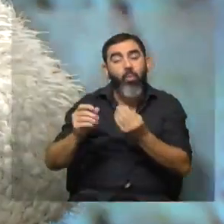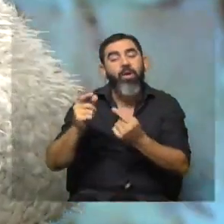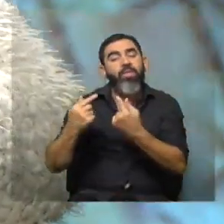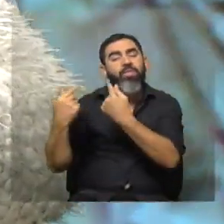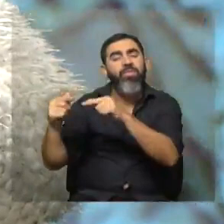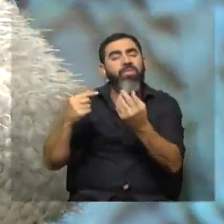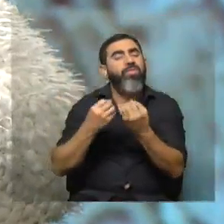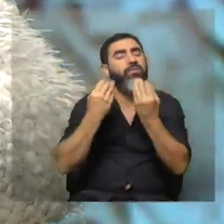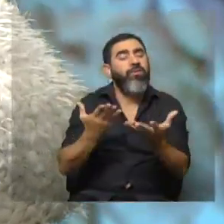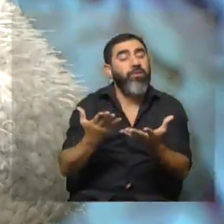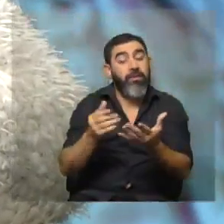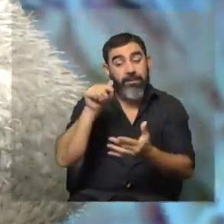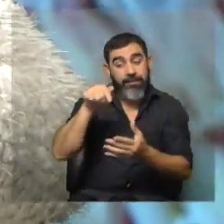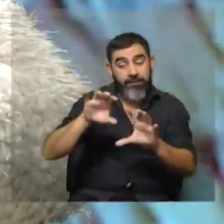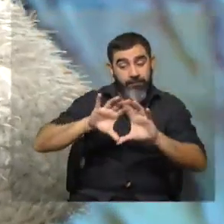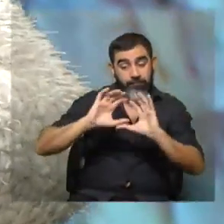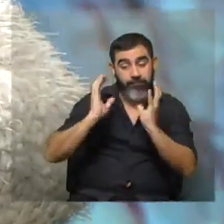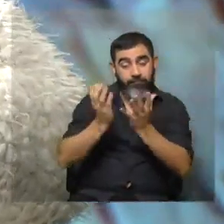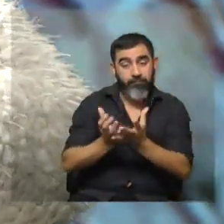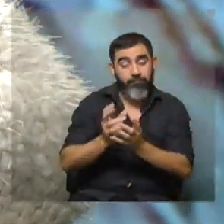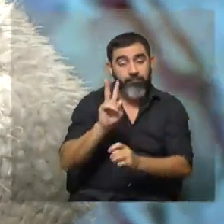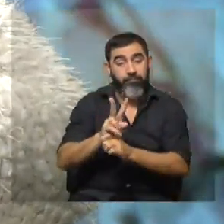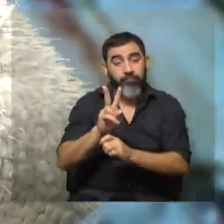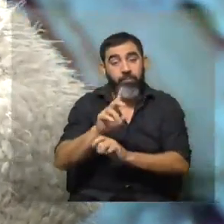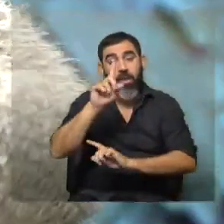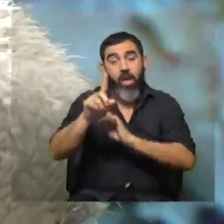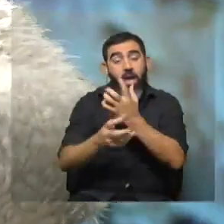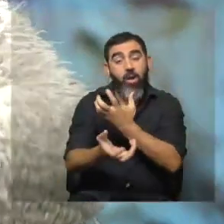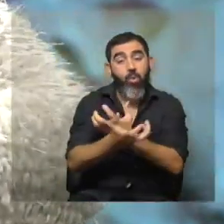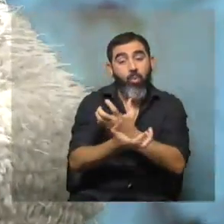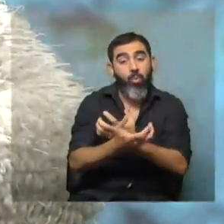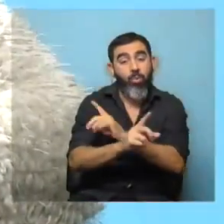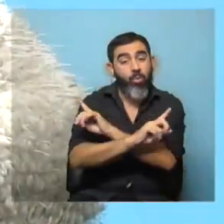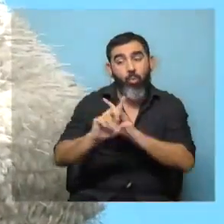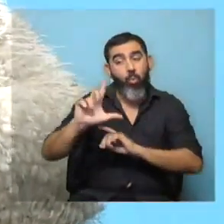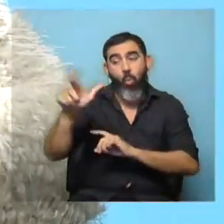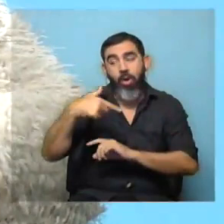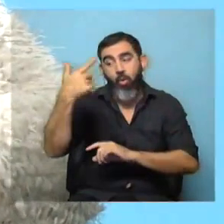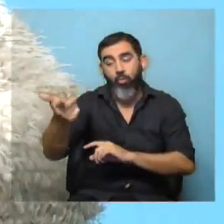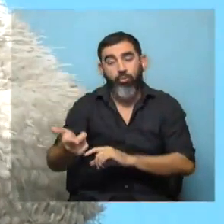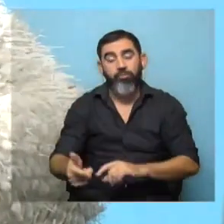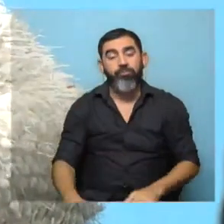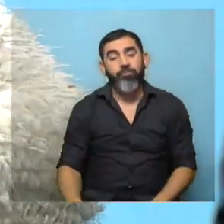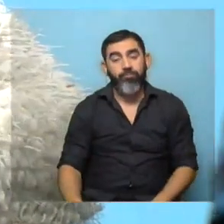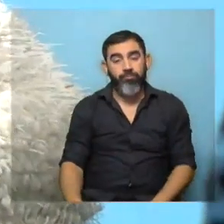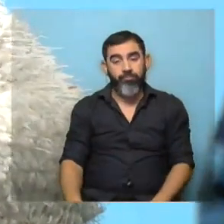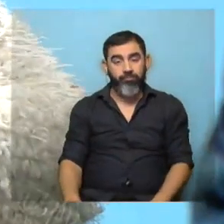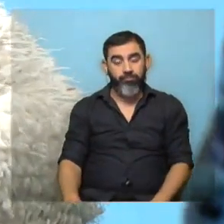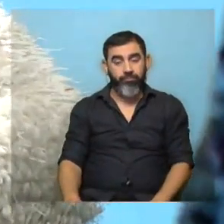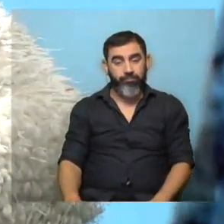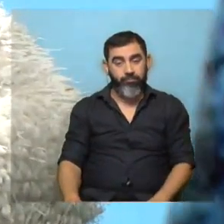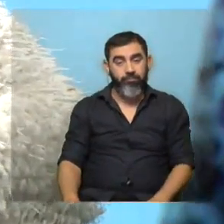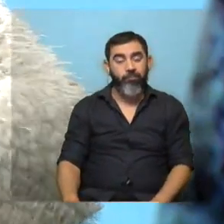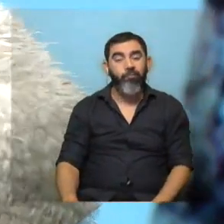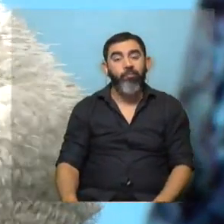diferencia? Que en estas bochas se preservan algunos fósiles que no se preservaron en la formación Cordobés de edad